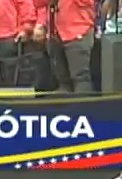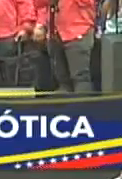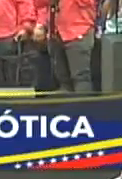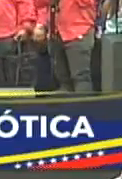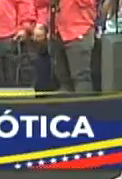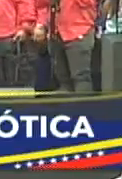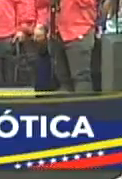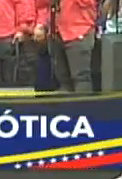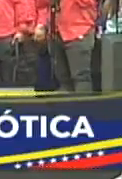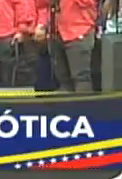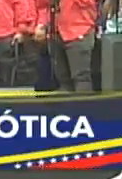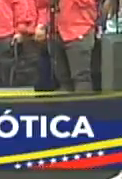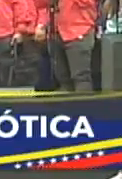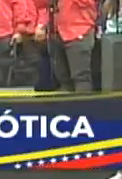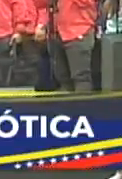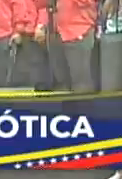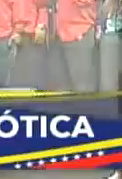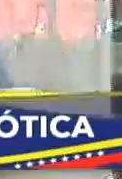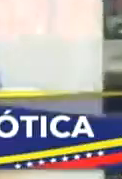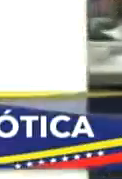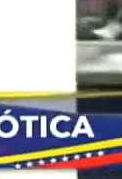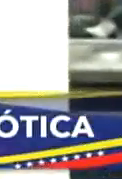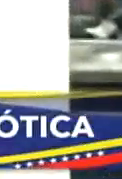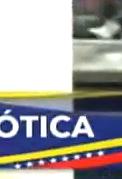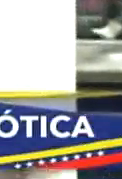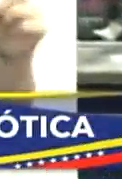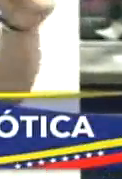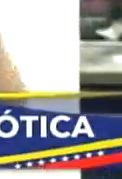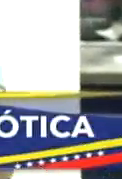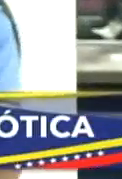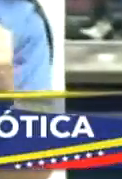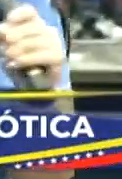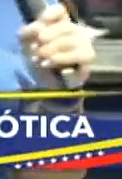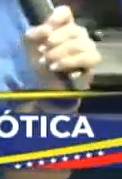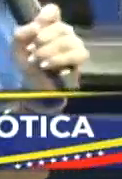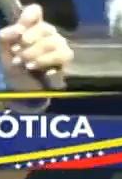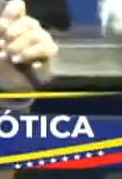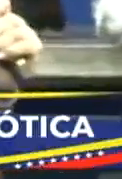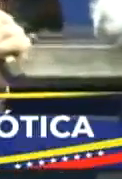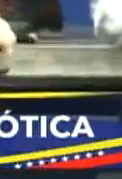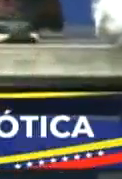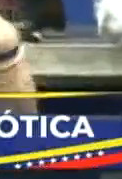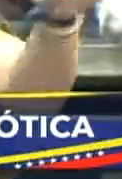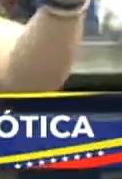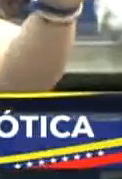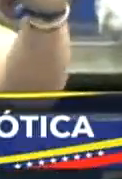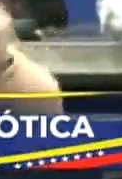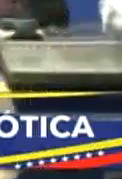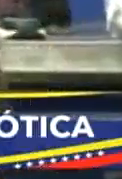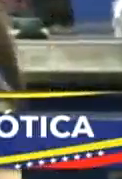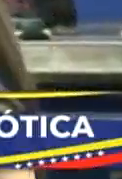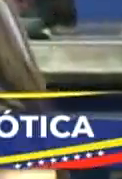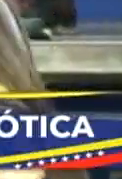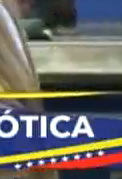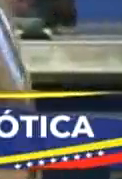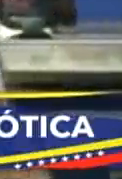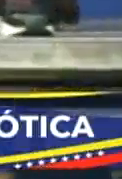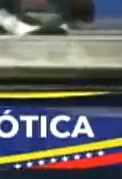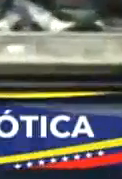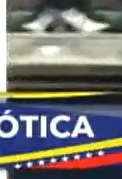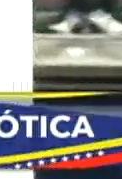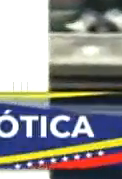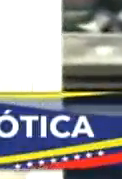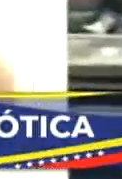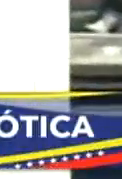Hace siete años, se le impuso a nuestro pueblo un bloqueo criminal. Se le impuso a la juventud venezolana que irse del país era